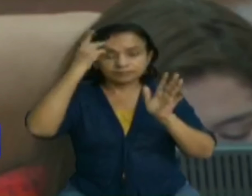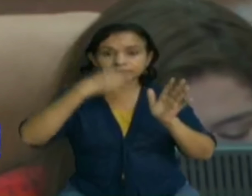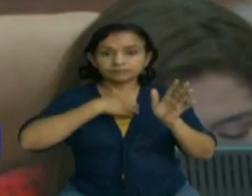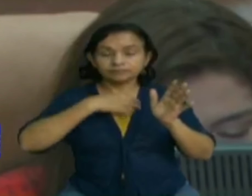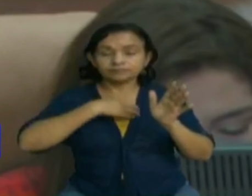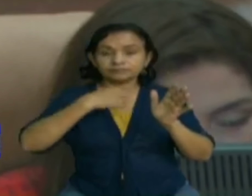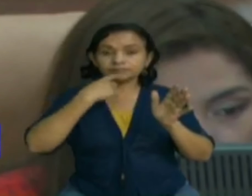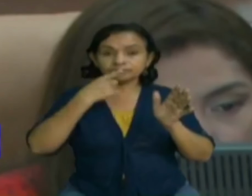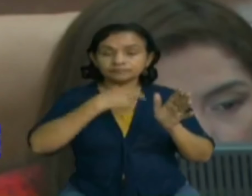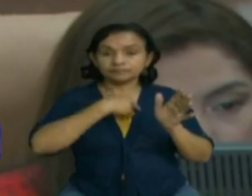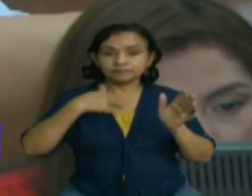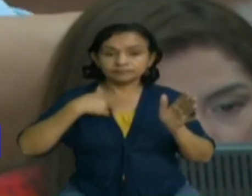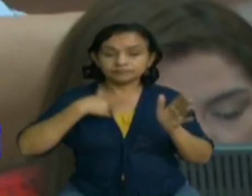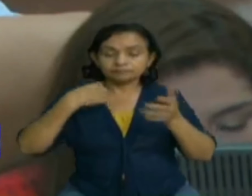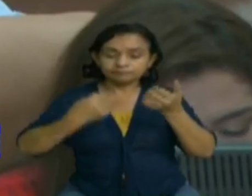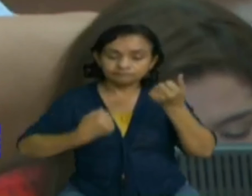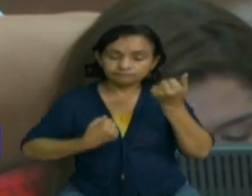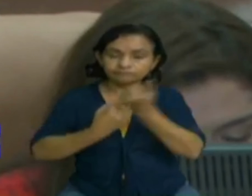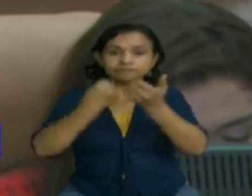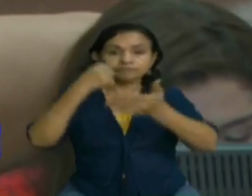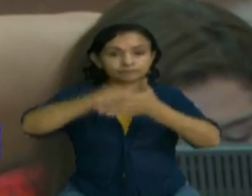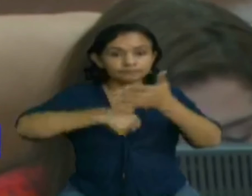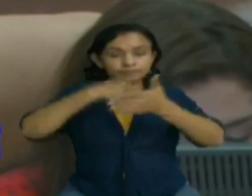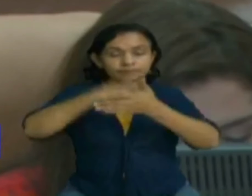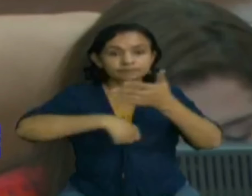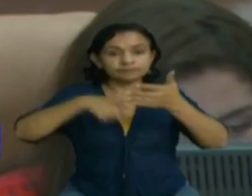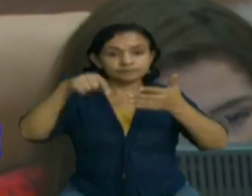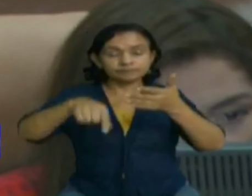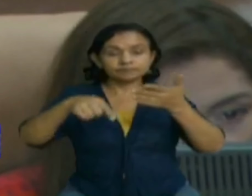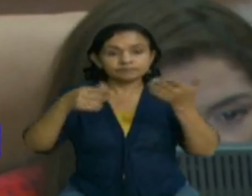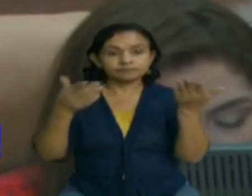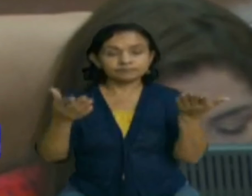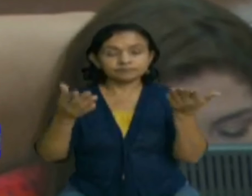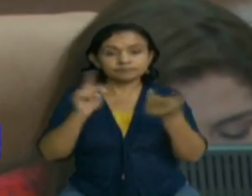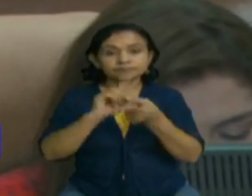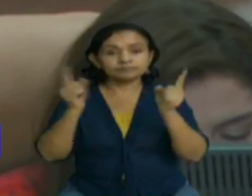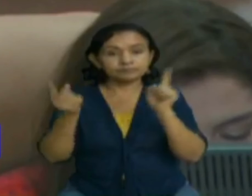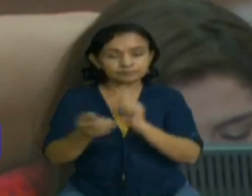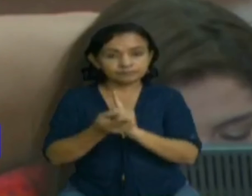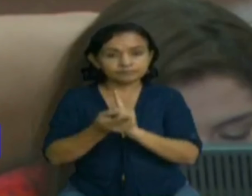vienen a ser fortalecidas con esta reforma.